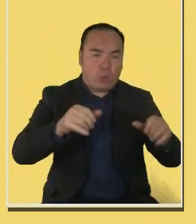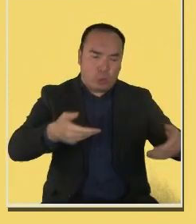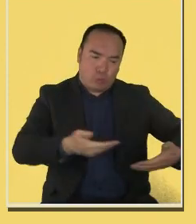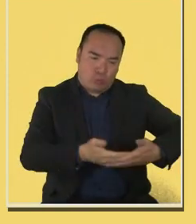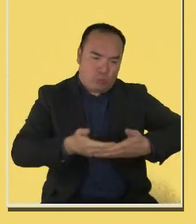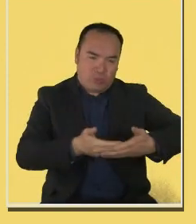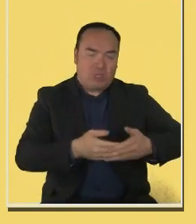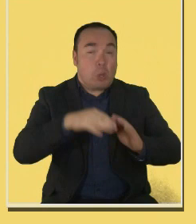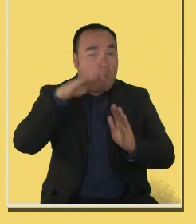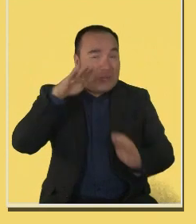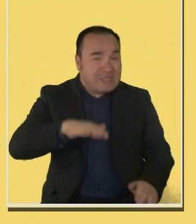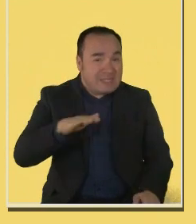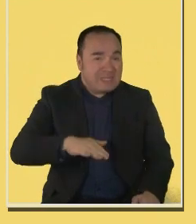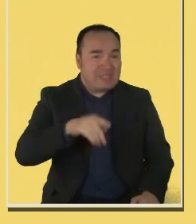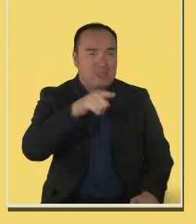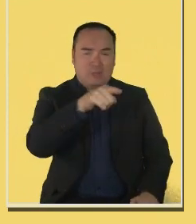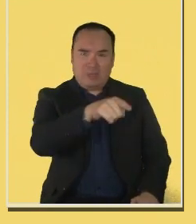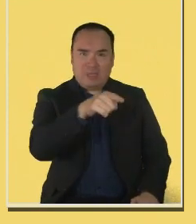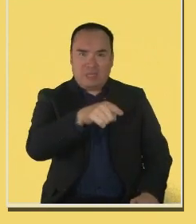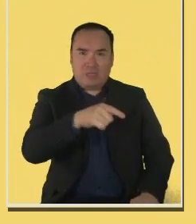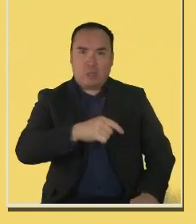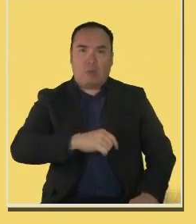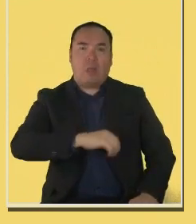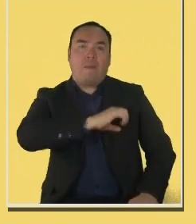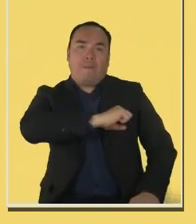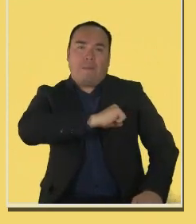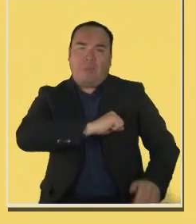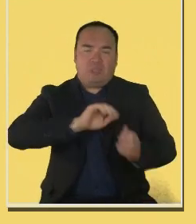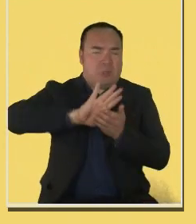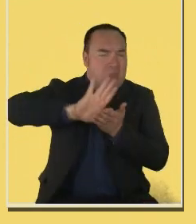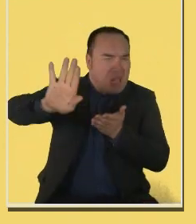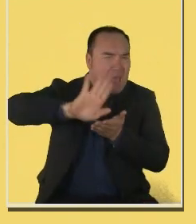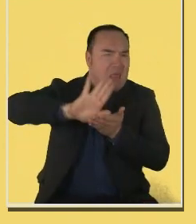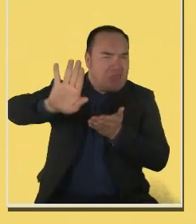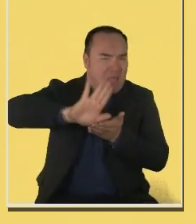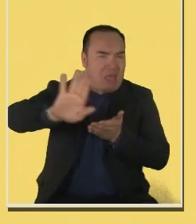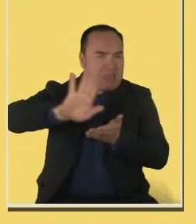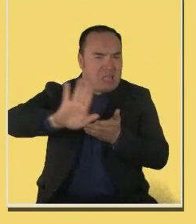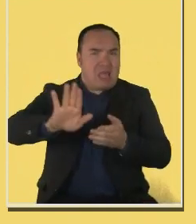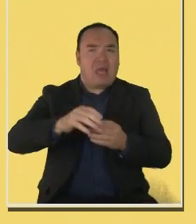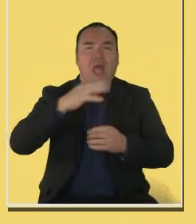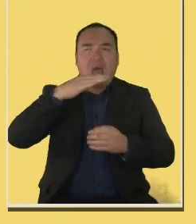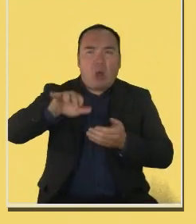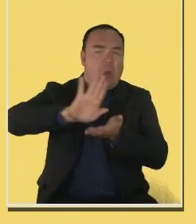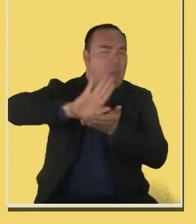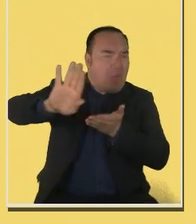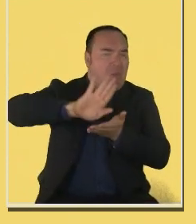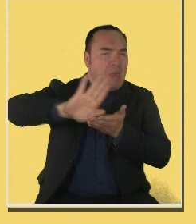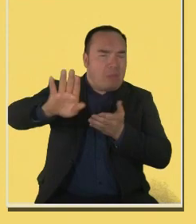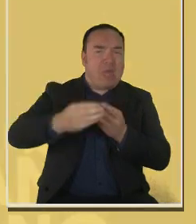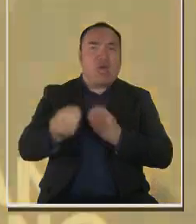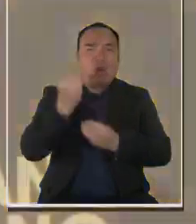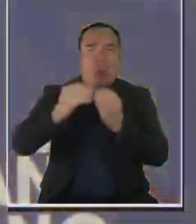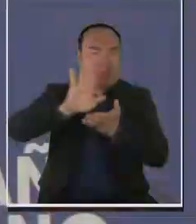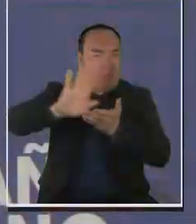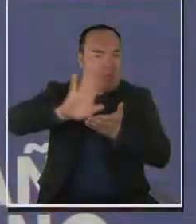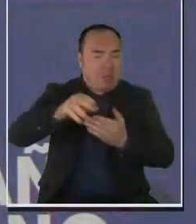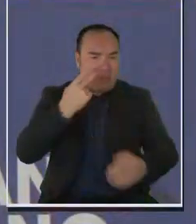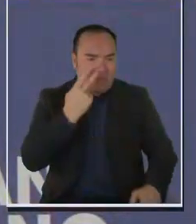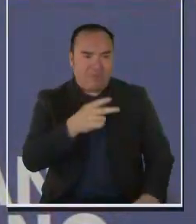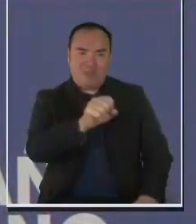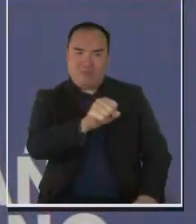los niños más pequeños, rechazan el pecho, rechazan la lactancia, rechazan la hidratación, rechazan la alimentación, están